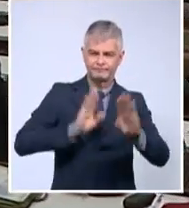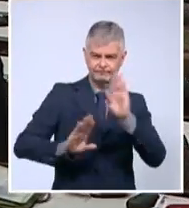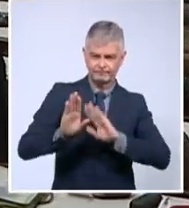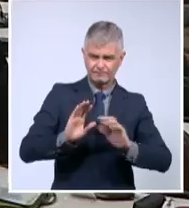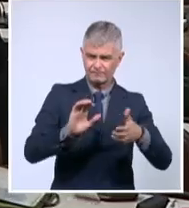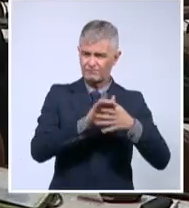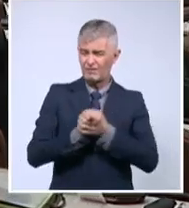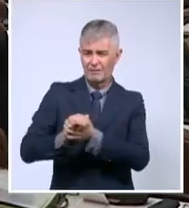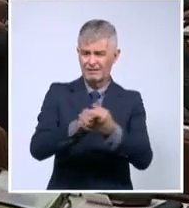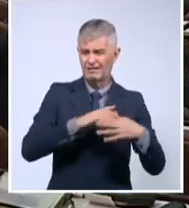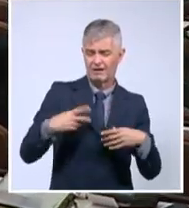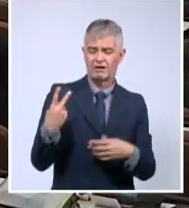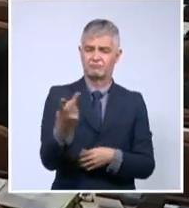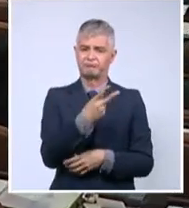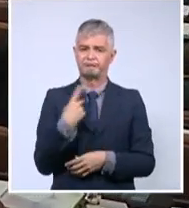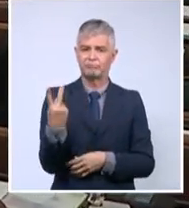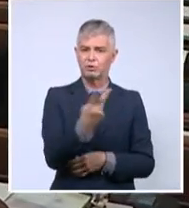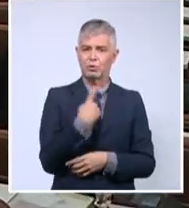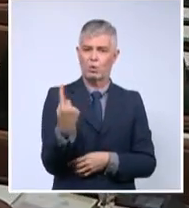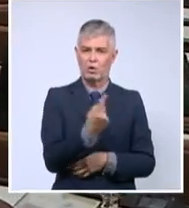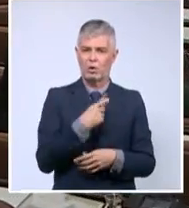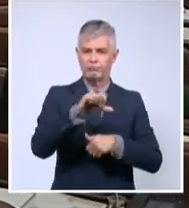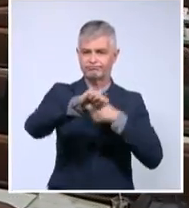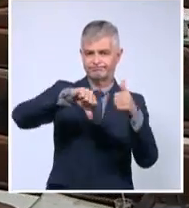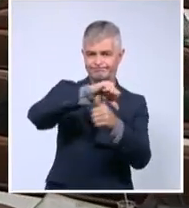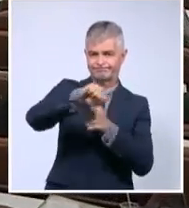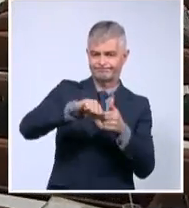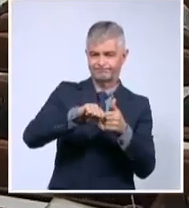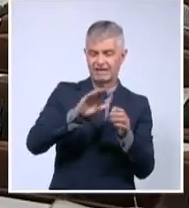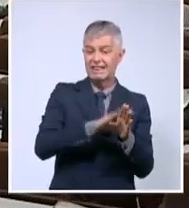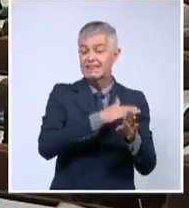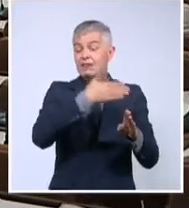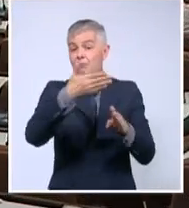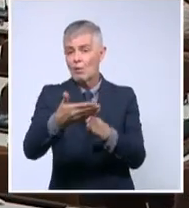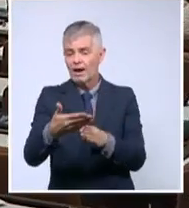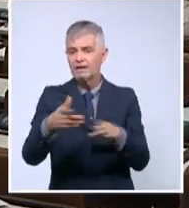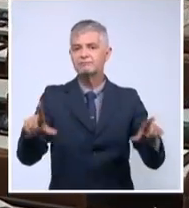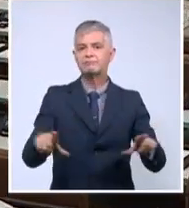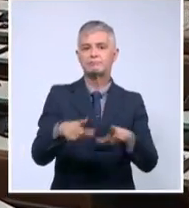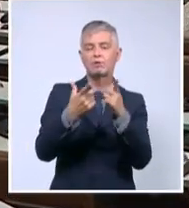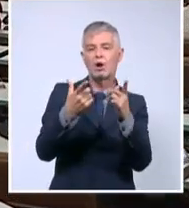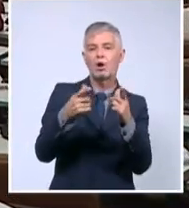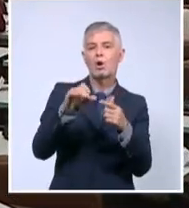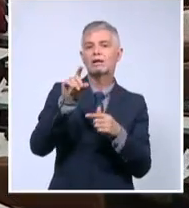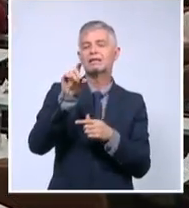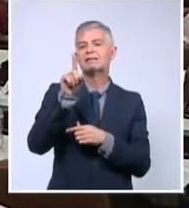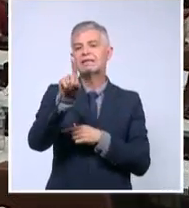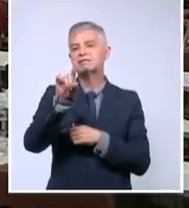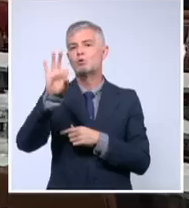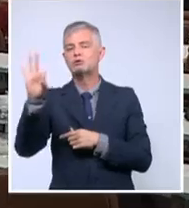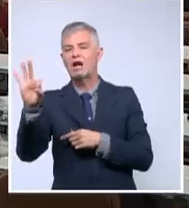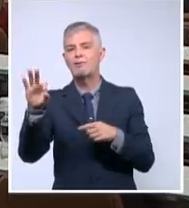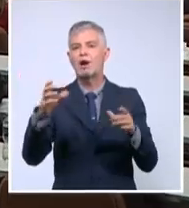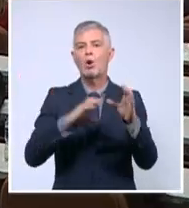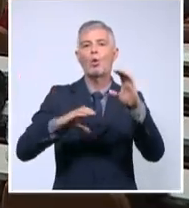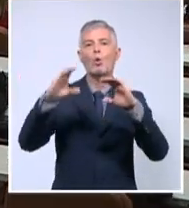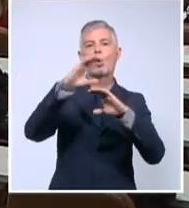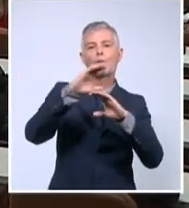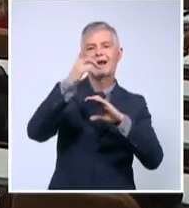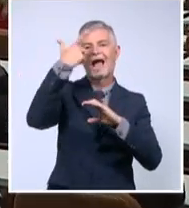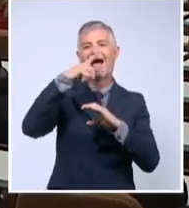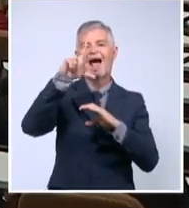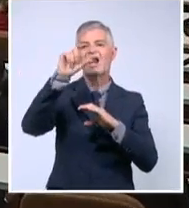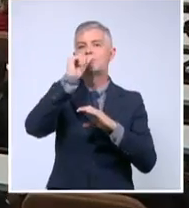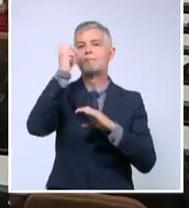mutua. Unos días después, celebramos la 18ª Cumbre del ALBA TCP, en la que ratificamos nuestro rechazo a la